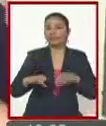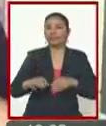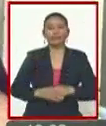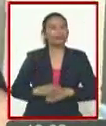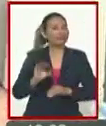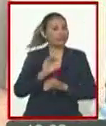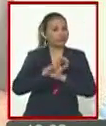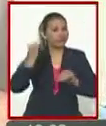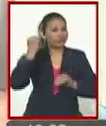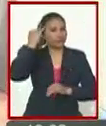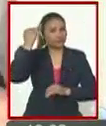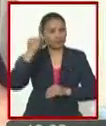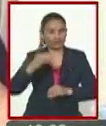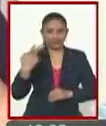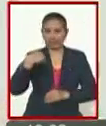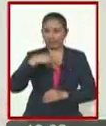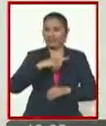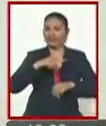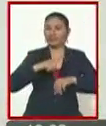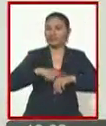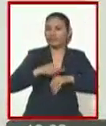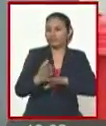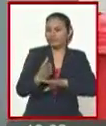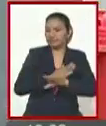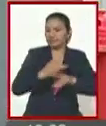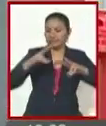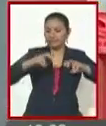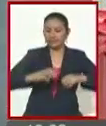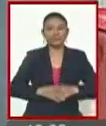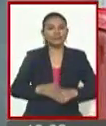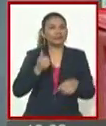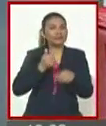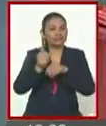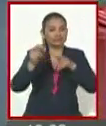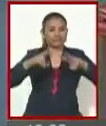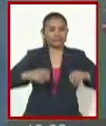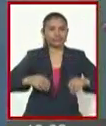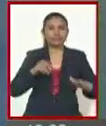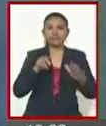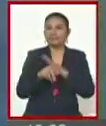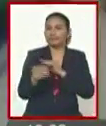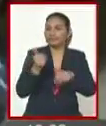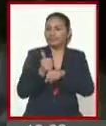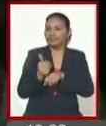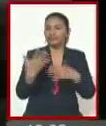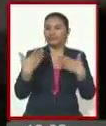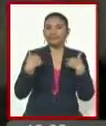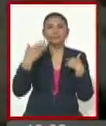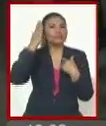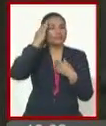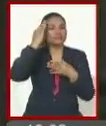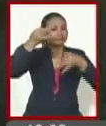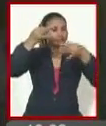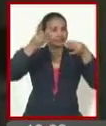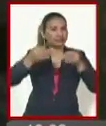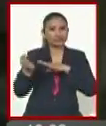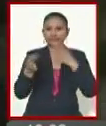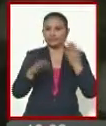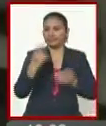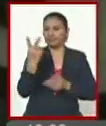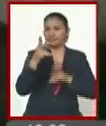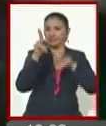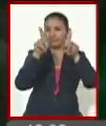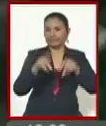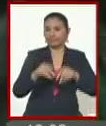hay ninguna hipótesis, ¿no? Estamos en etapa de investigación preliminar. El delito que se investiga es homicidio culposo al tener conocimiento oficial de la muerte de